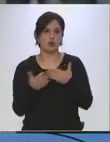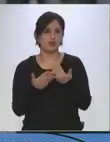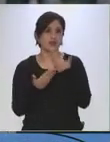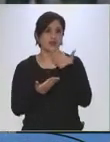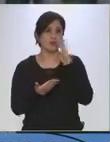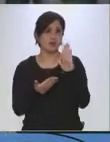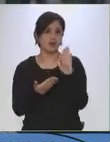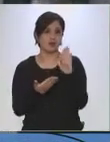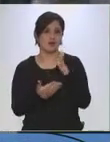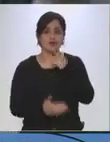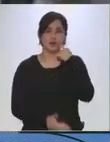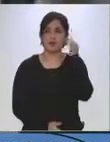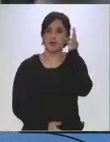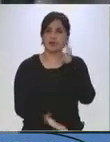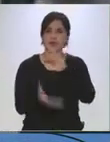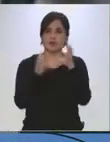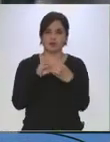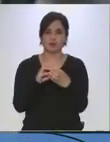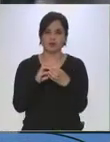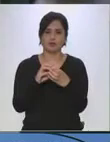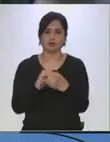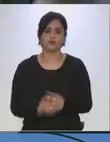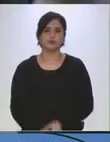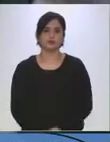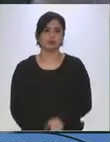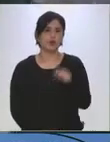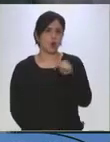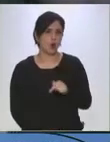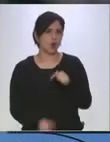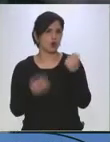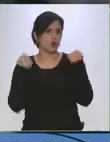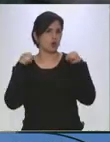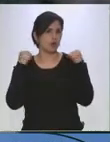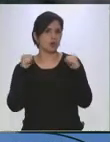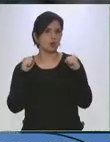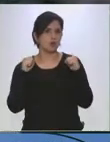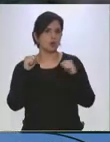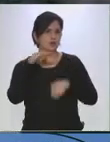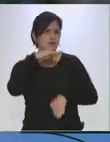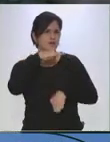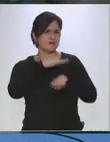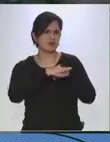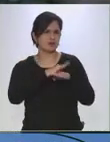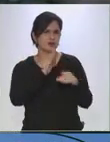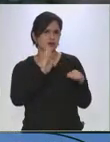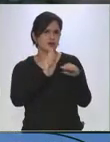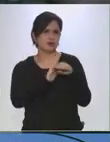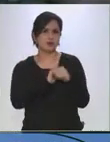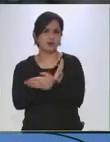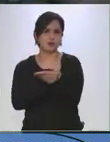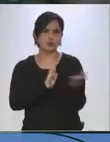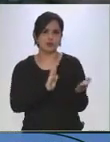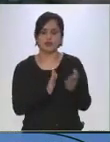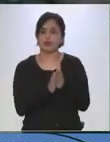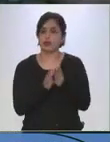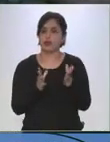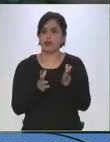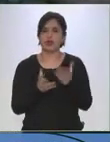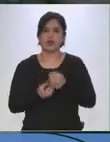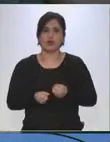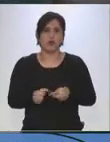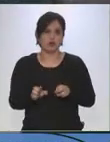mejores y las mejores del mundo estar hoy con deportistas de alto rendimiento como ustedes es una tremenda oportunidad